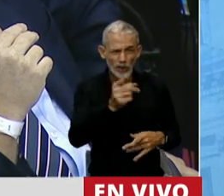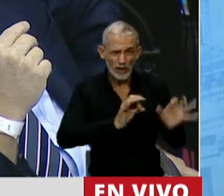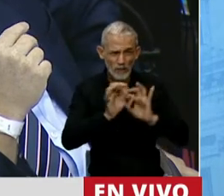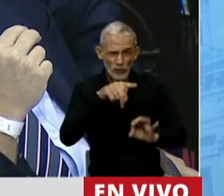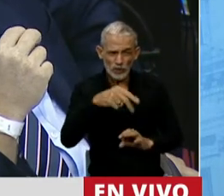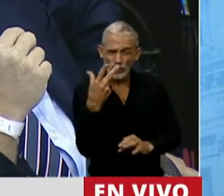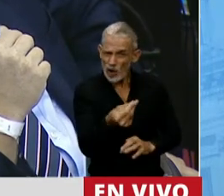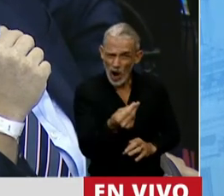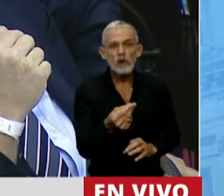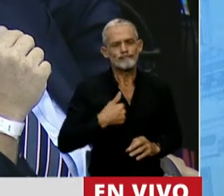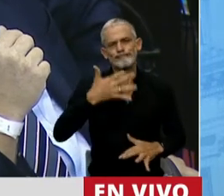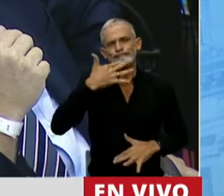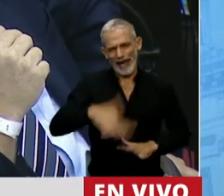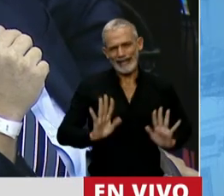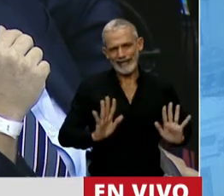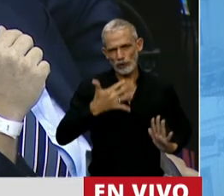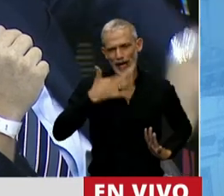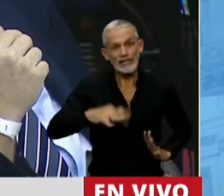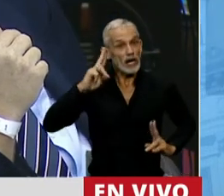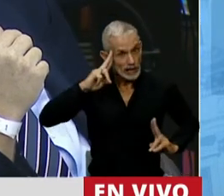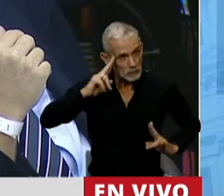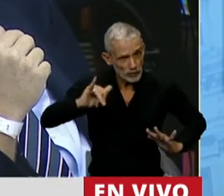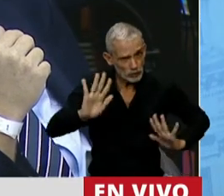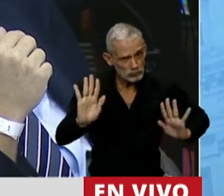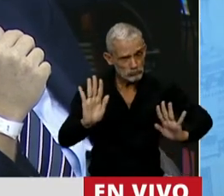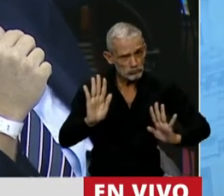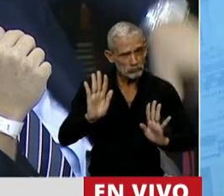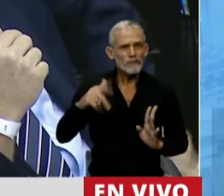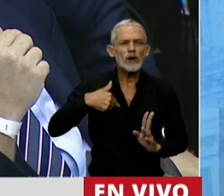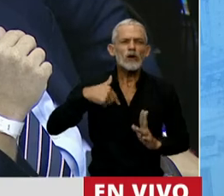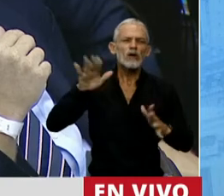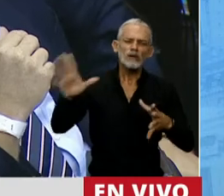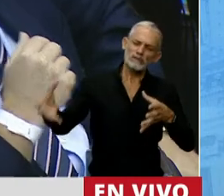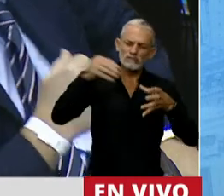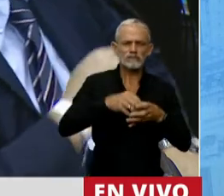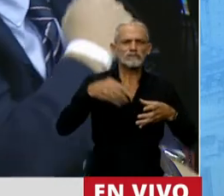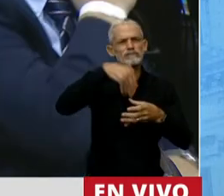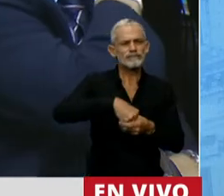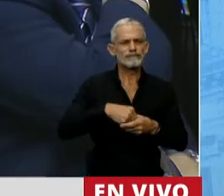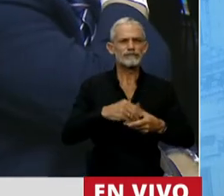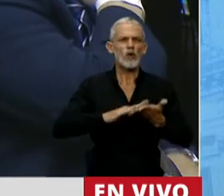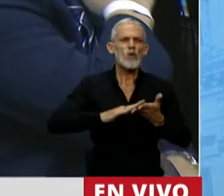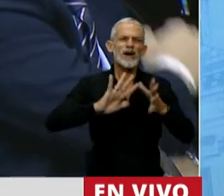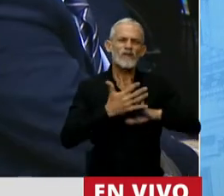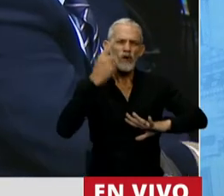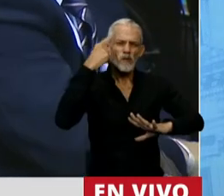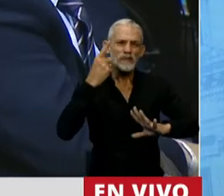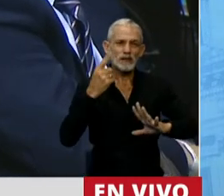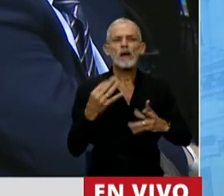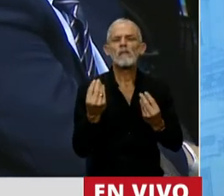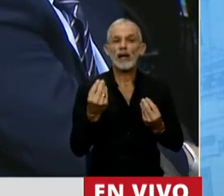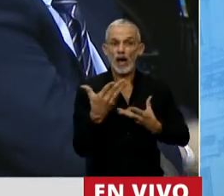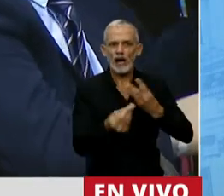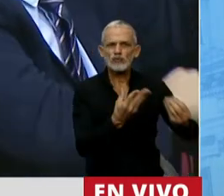proyecto, los entiendo y los respeto, pero los convoco a sumarse a un nuevo camino de ayudar a